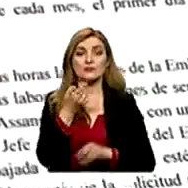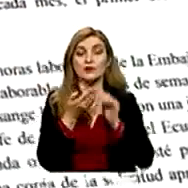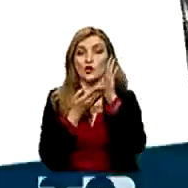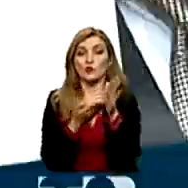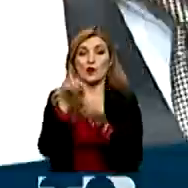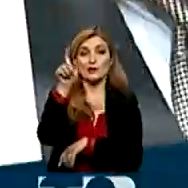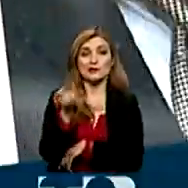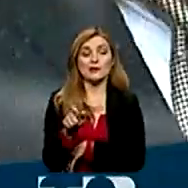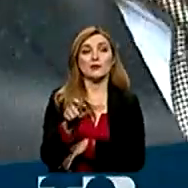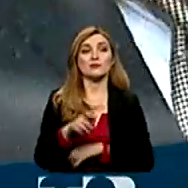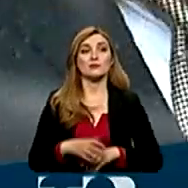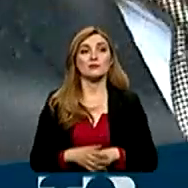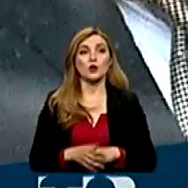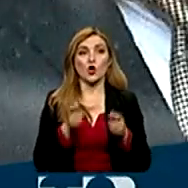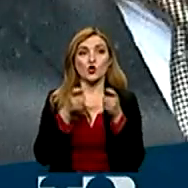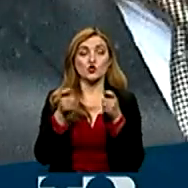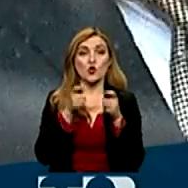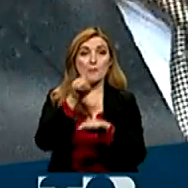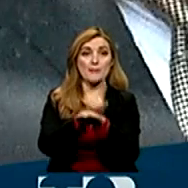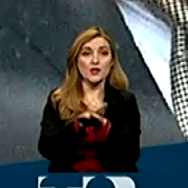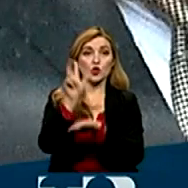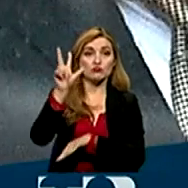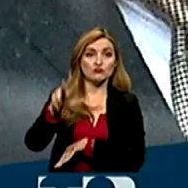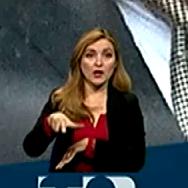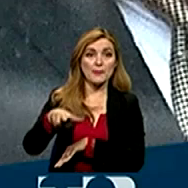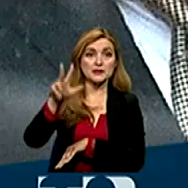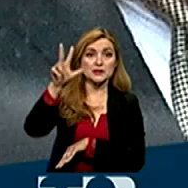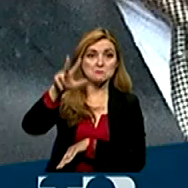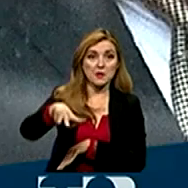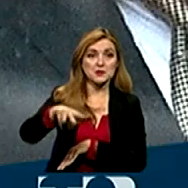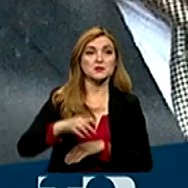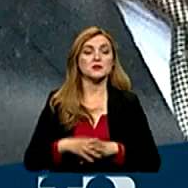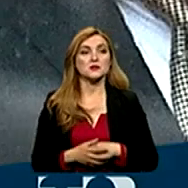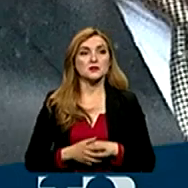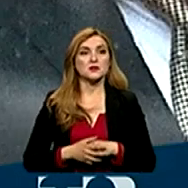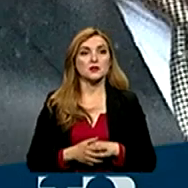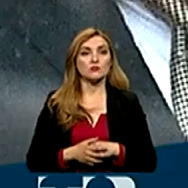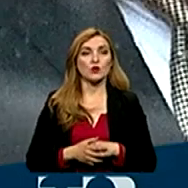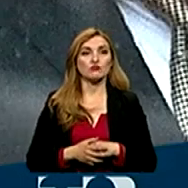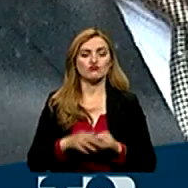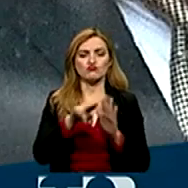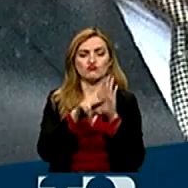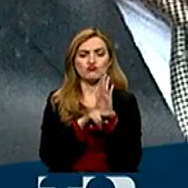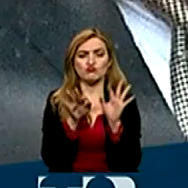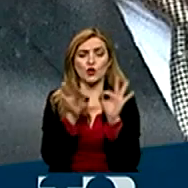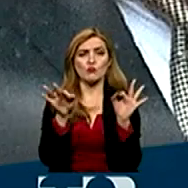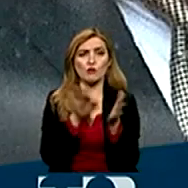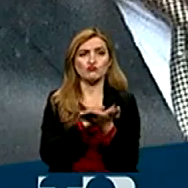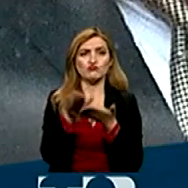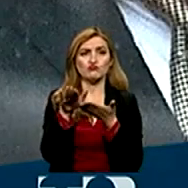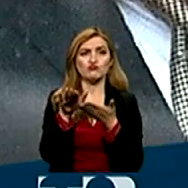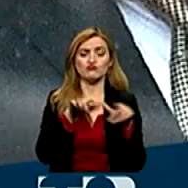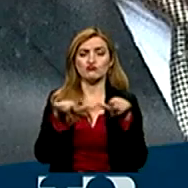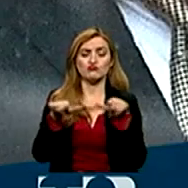que deberá someterse a un control médico trimestral, además de cumplir normas de salubridad para el mantenimiento de la sede